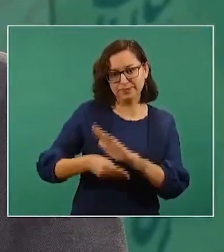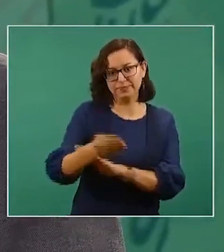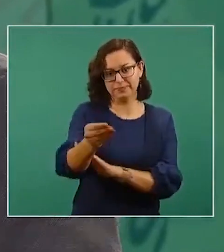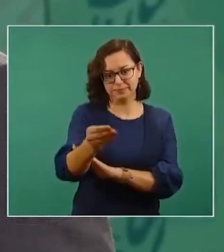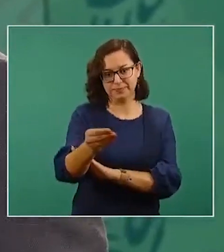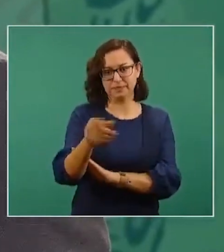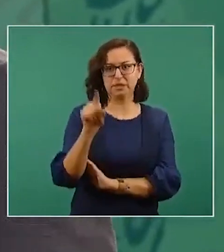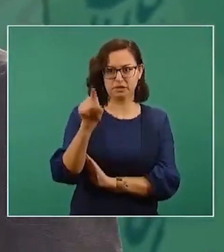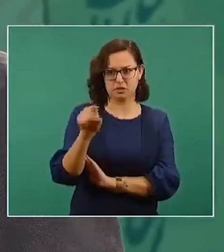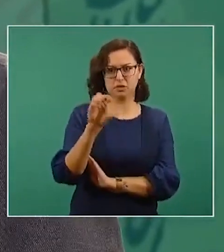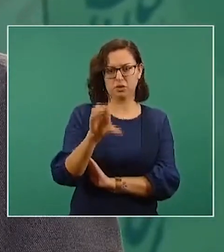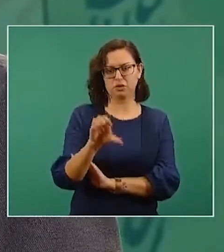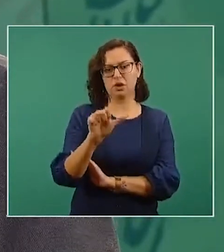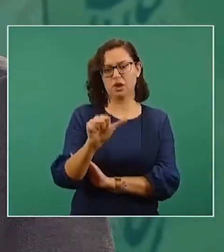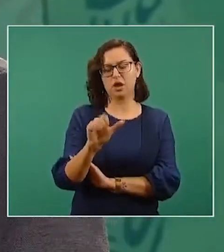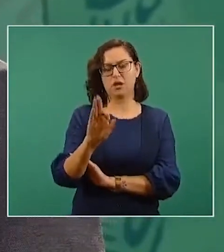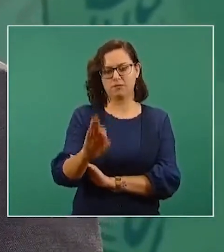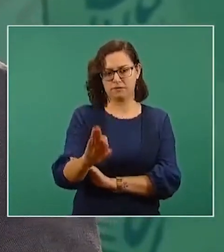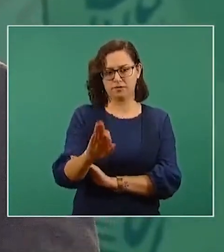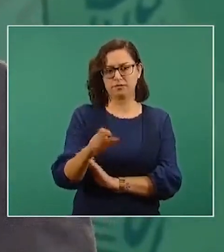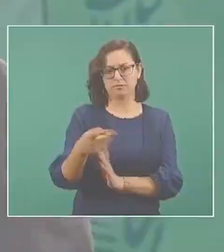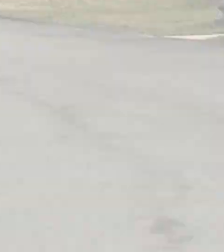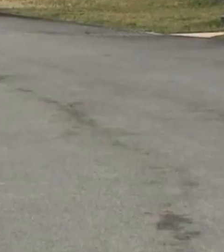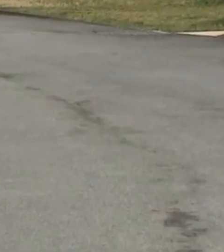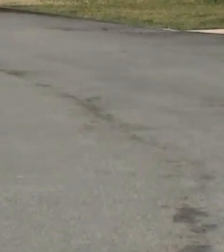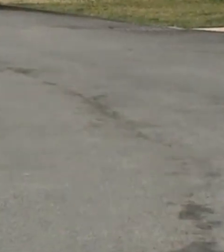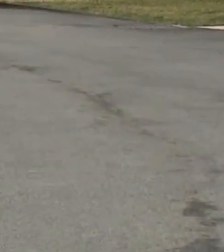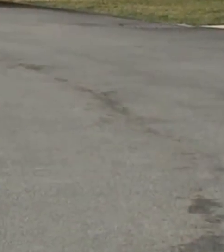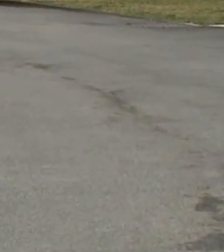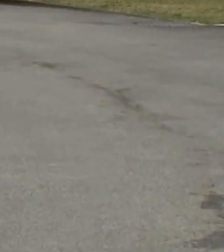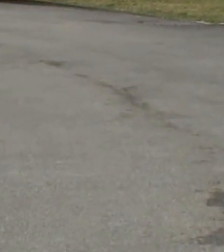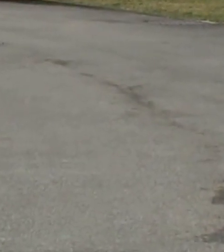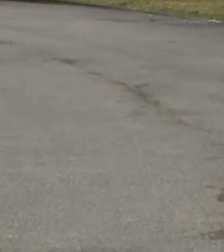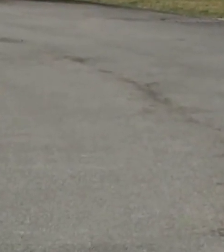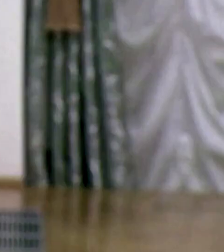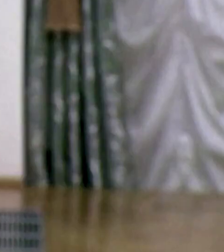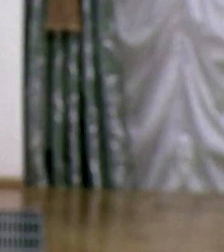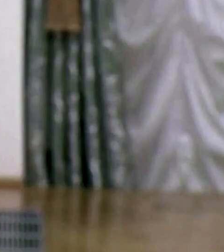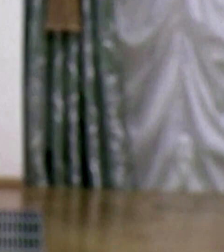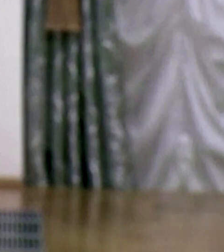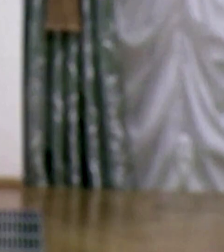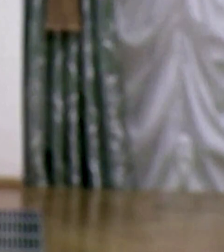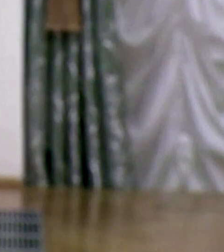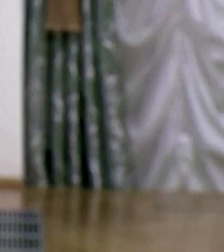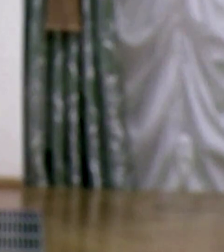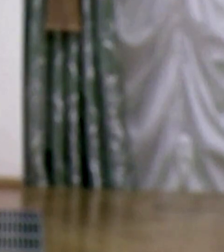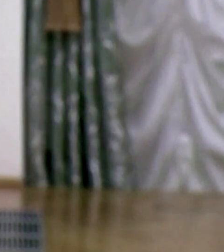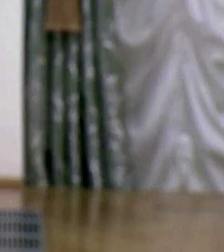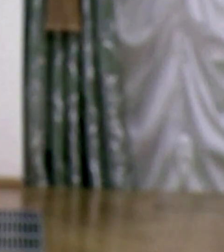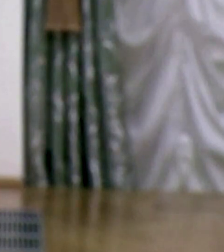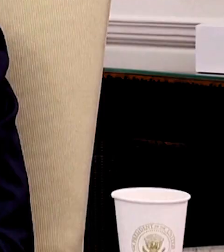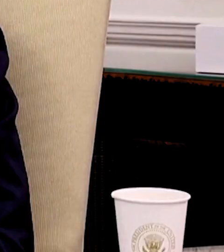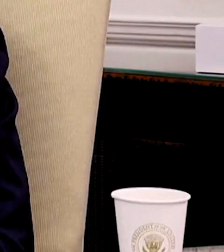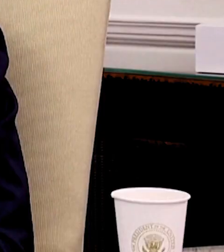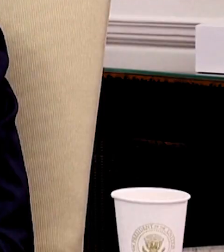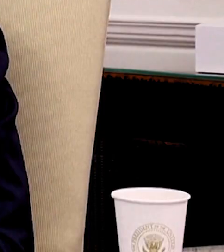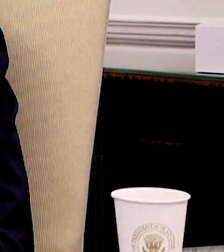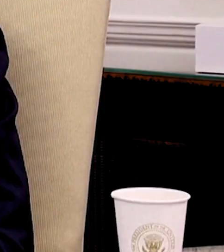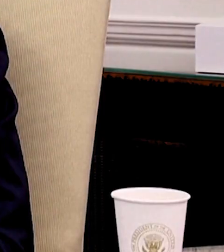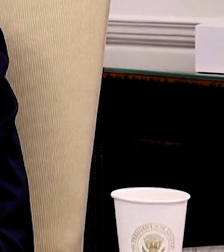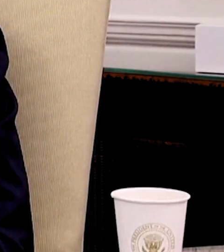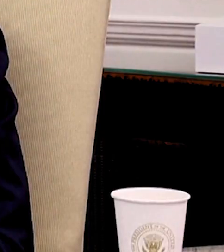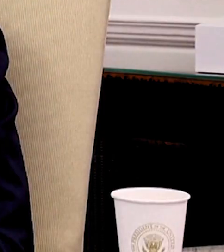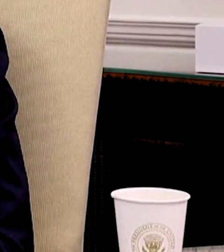Judicatura esa resolución. De las declaraciones de Joe Biden sobre Vladimir Putin, el presidente Obrador